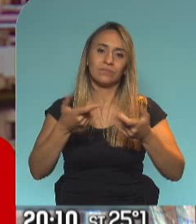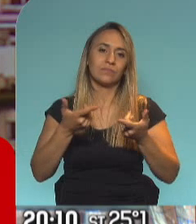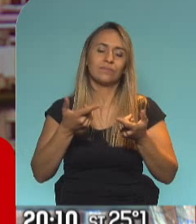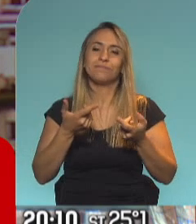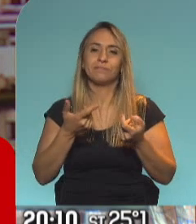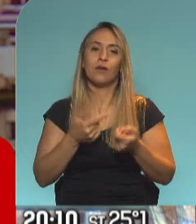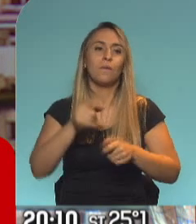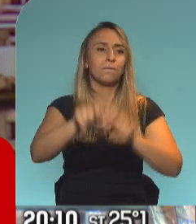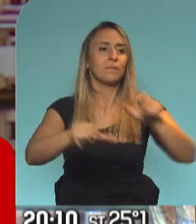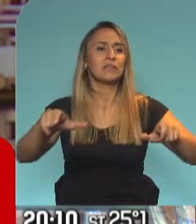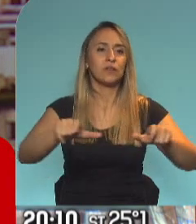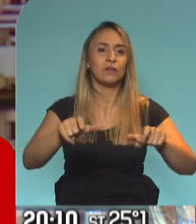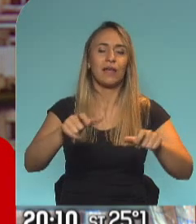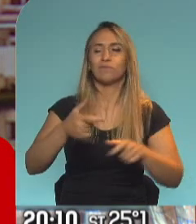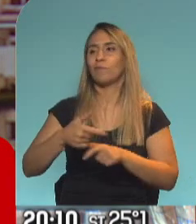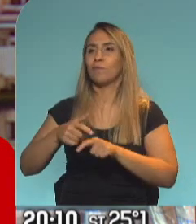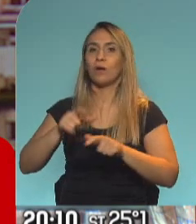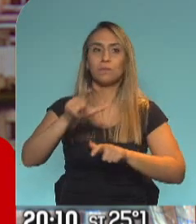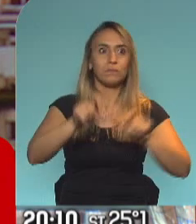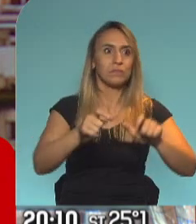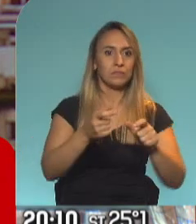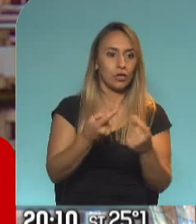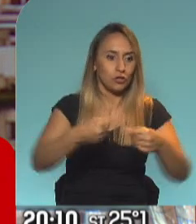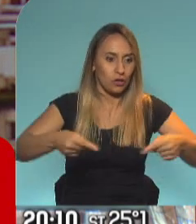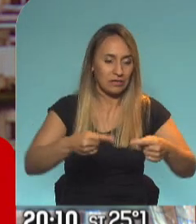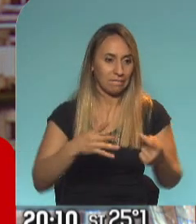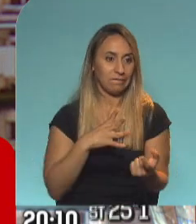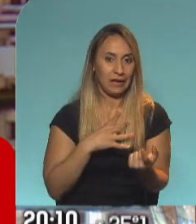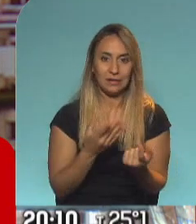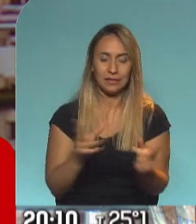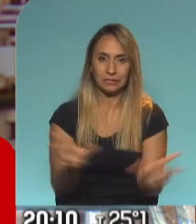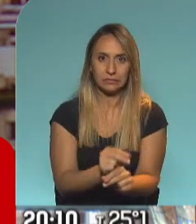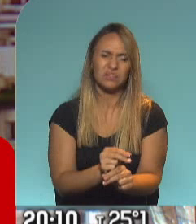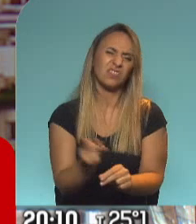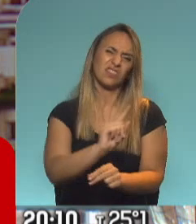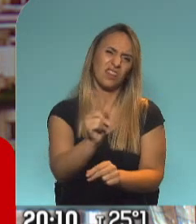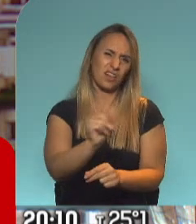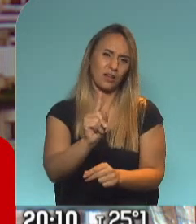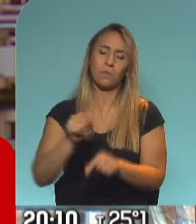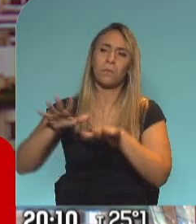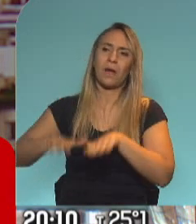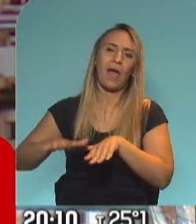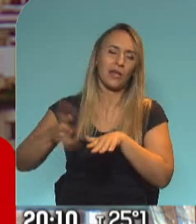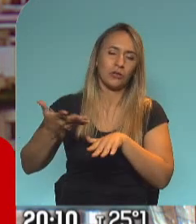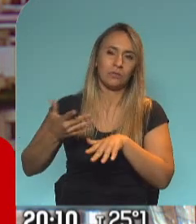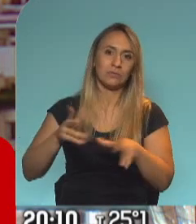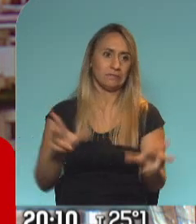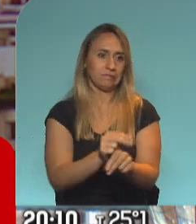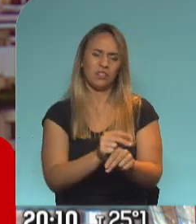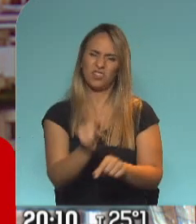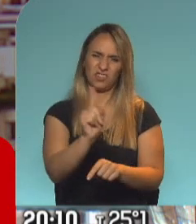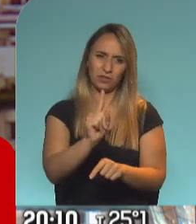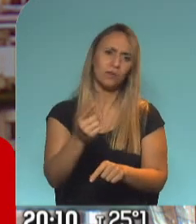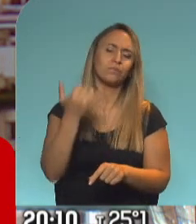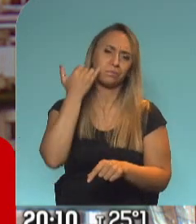los argentinos porque se realice un paro. Eso seguramente que no va a pasar. Hay hacienda ya